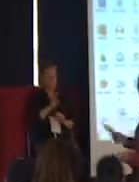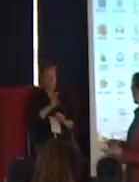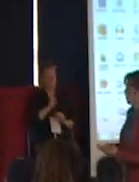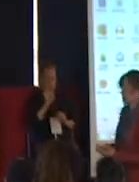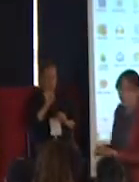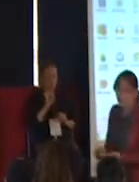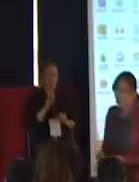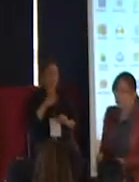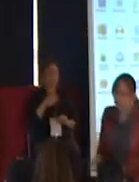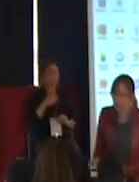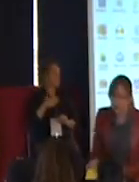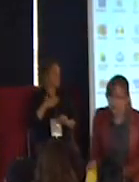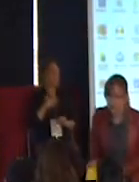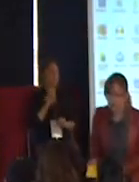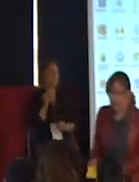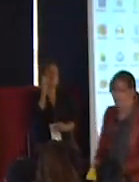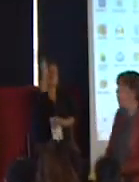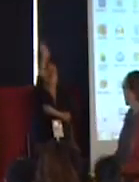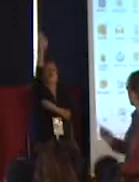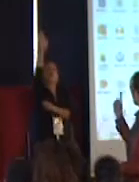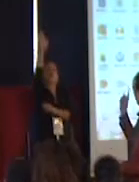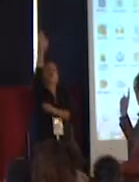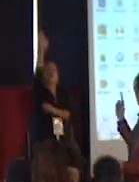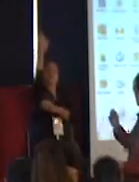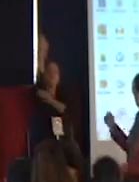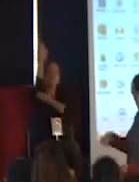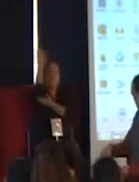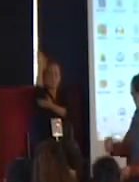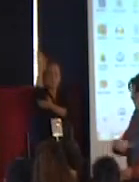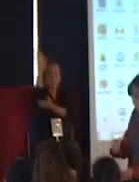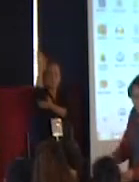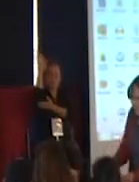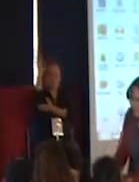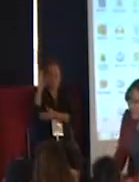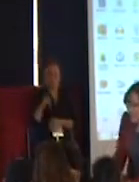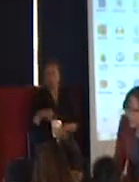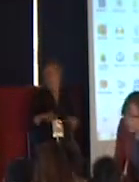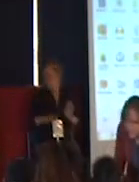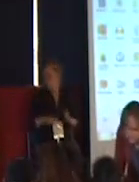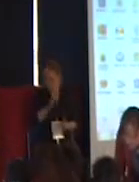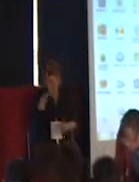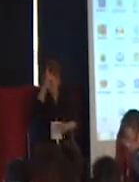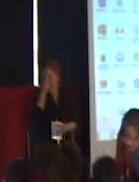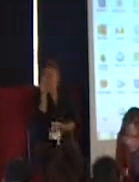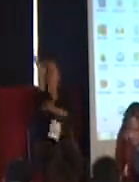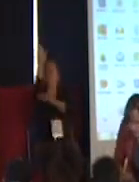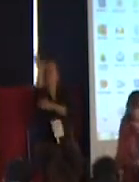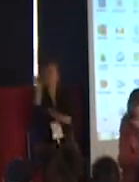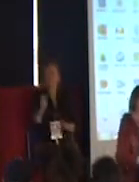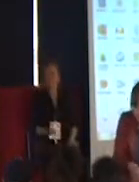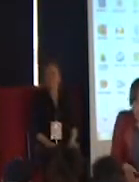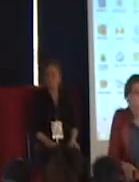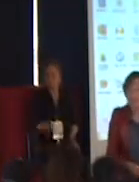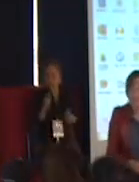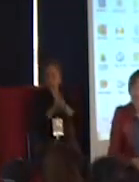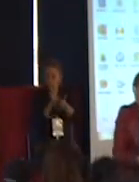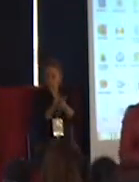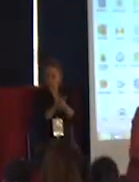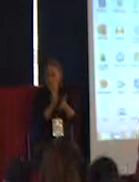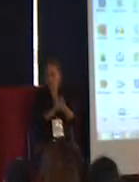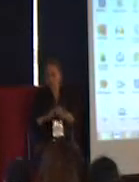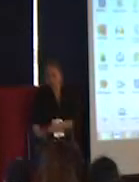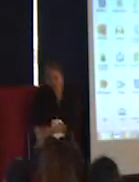decimos como, tengo que levantar la mano para coger el bus, sino uno ya lo hace por inercia, ¿no? Por costumbre. Entonces,